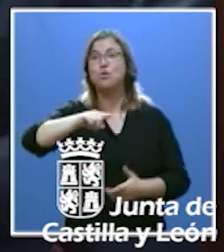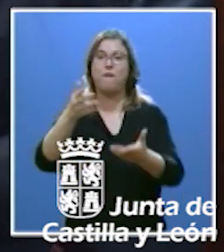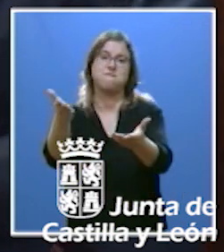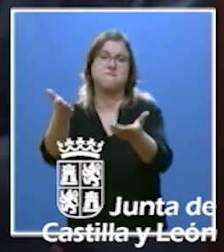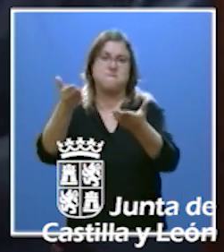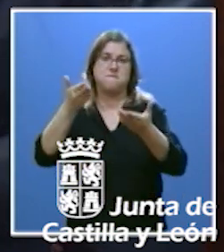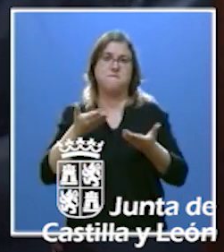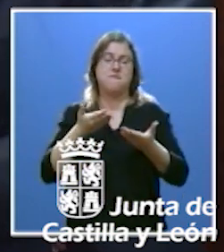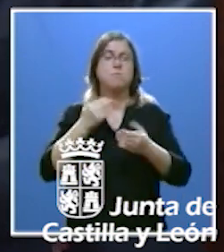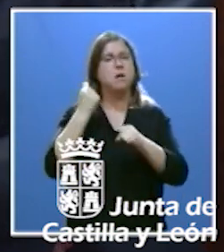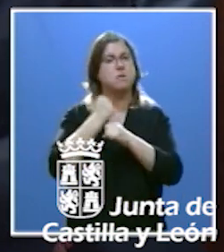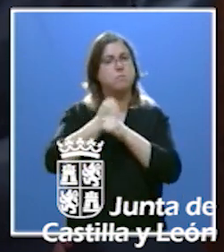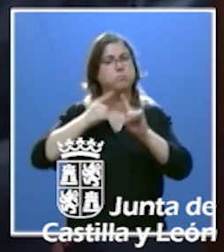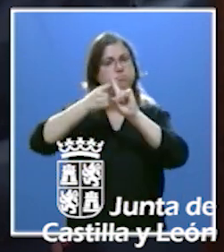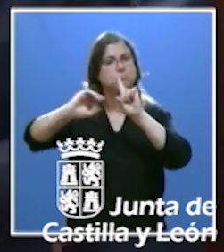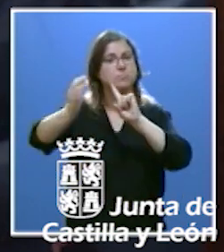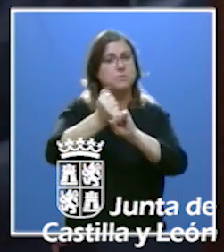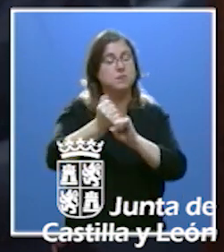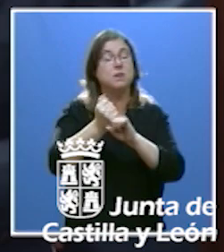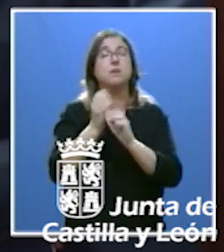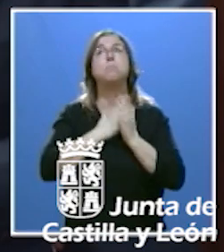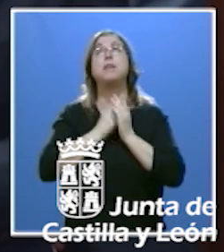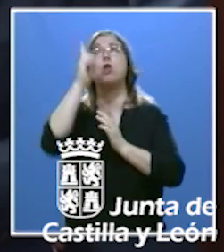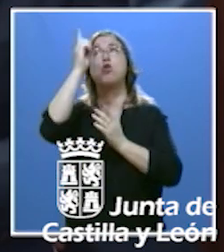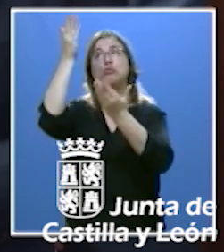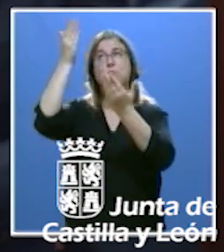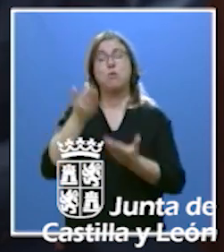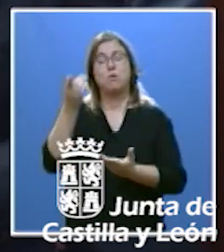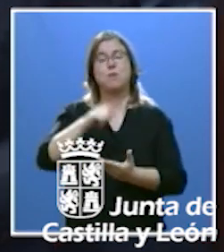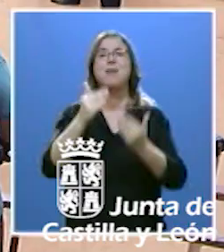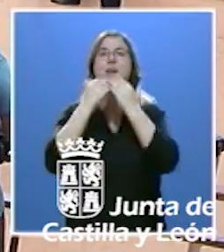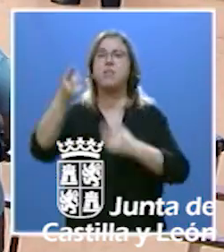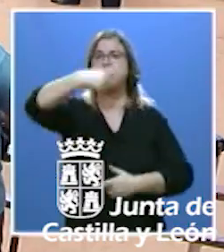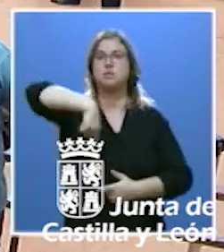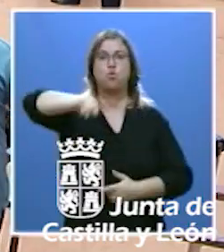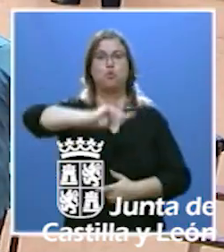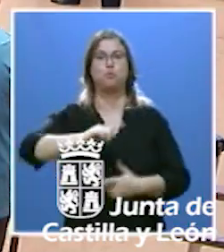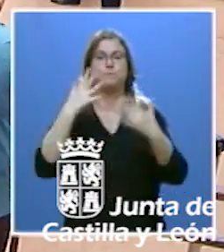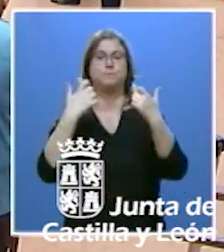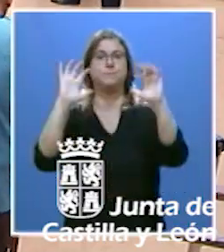ayuden a cumplir esta tarea y ruego a Dios que me ayude en ello. Muchas gracias a todos.